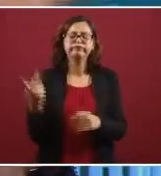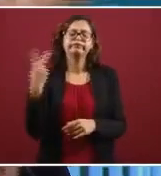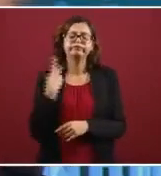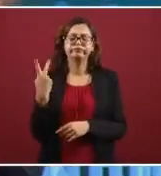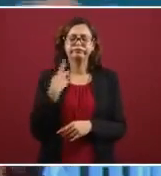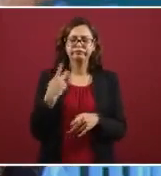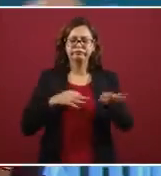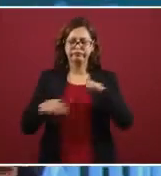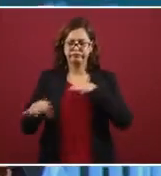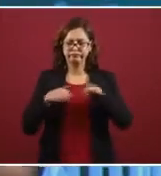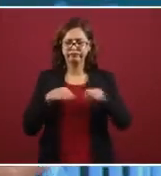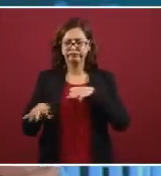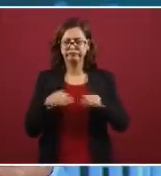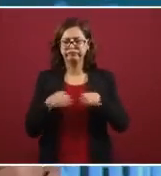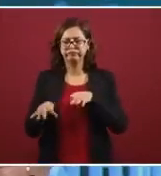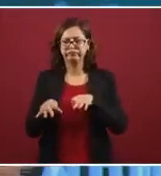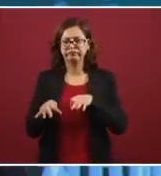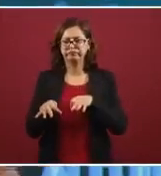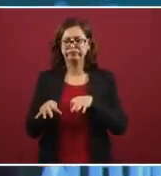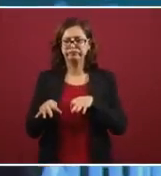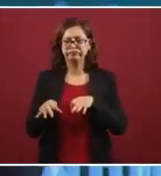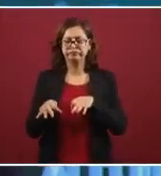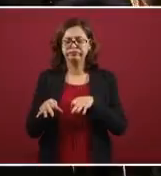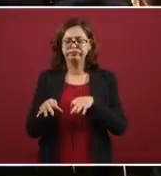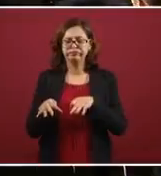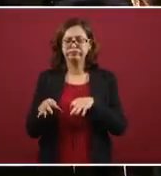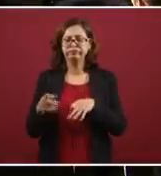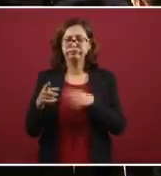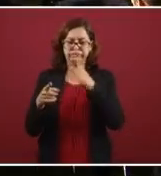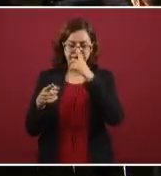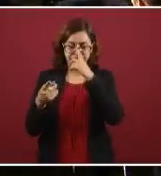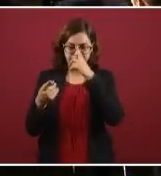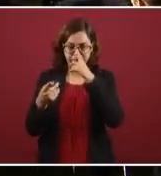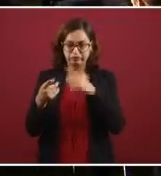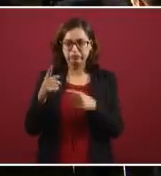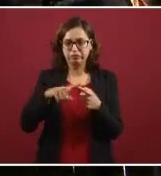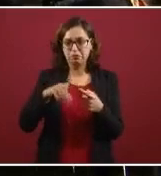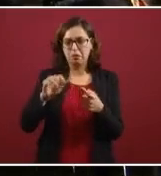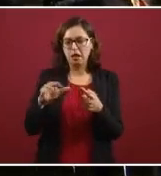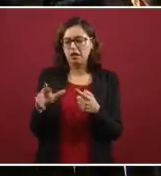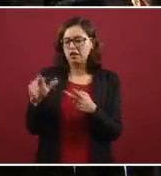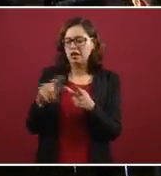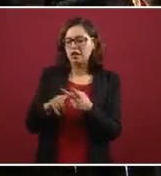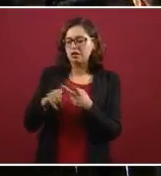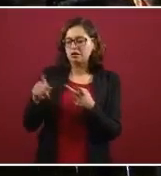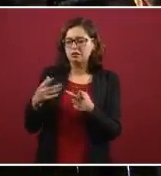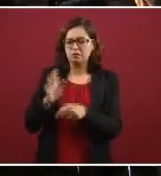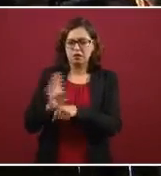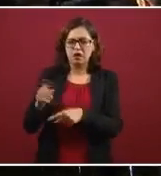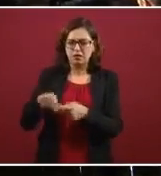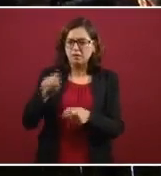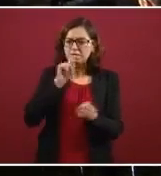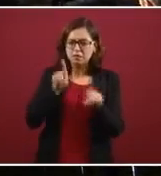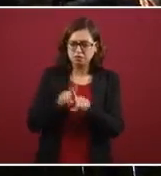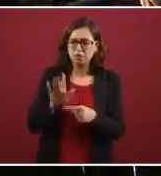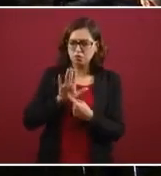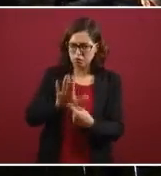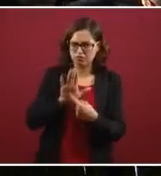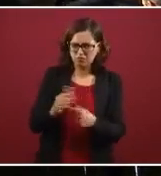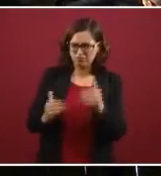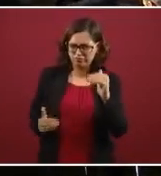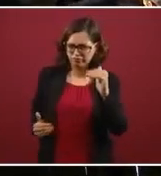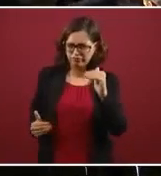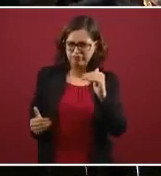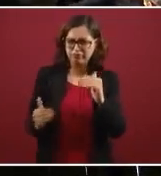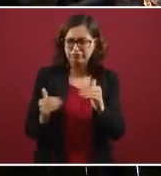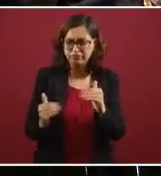sociales progresistas, ¿verdad, Marina? Y Brasil así lo demuestra también. Y sin embargo, desde el 2015 esto